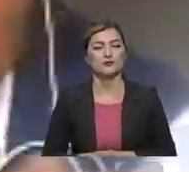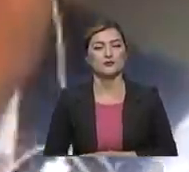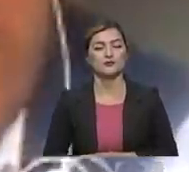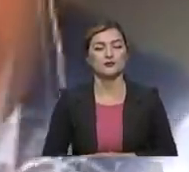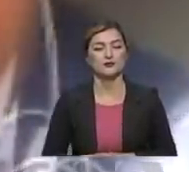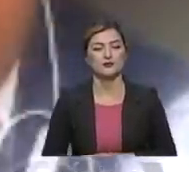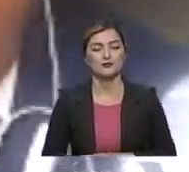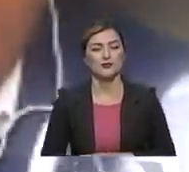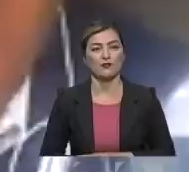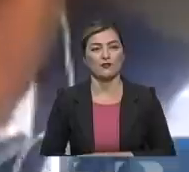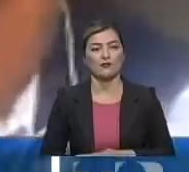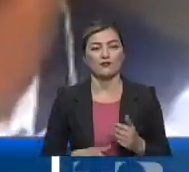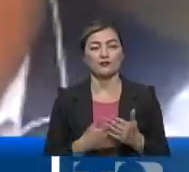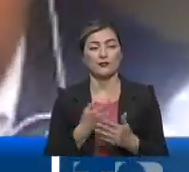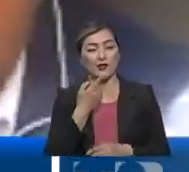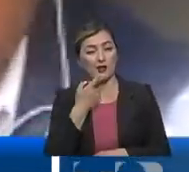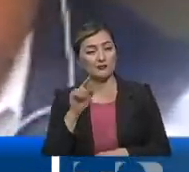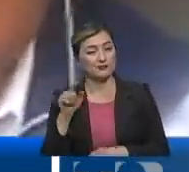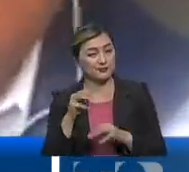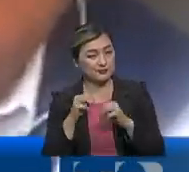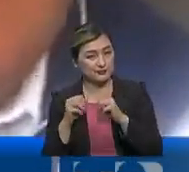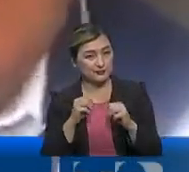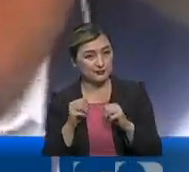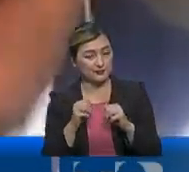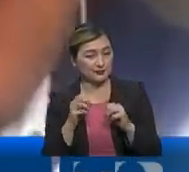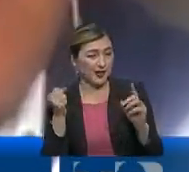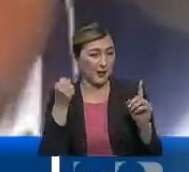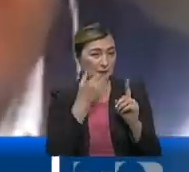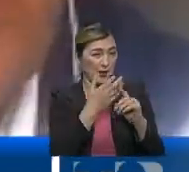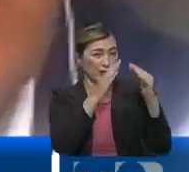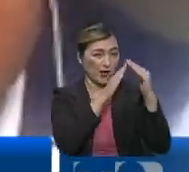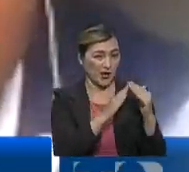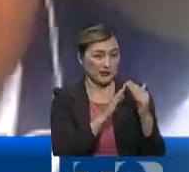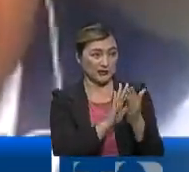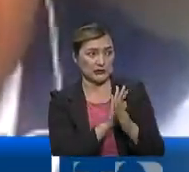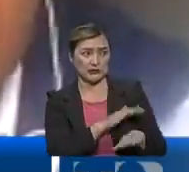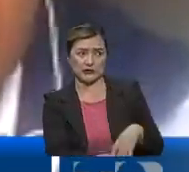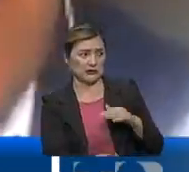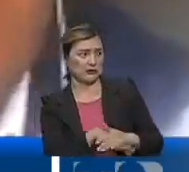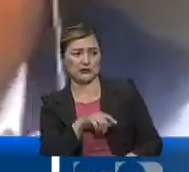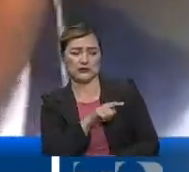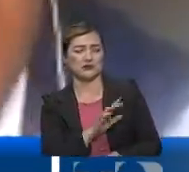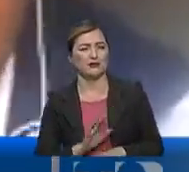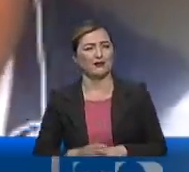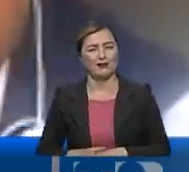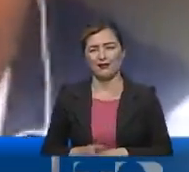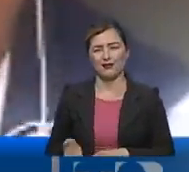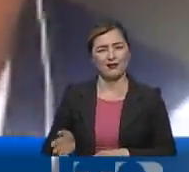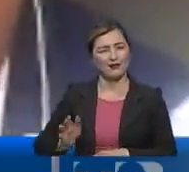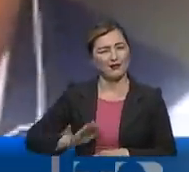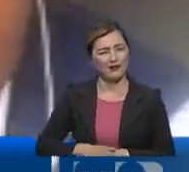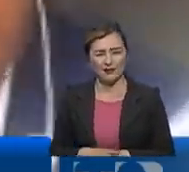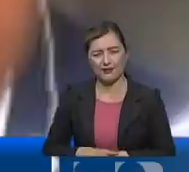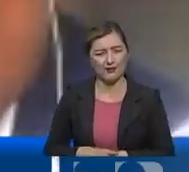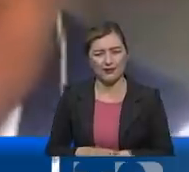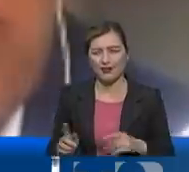Todo puede ser, pero el decir que el metro no tiene nada que ver en este proceso es querer tapar el sol con